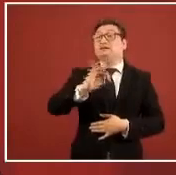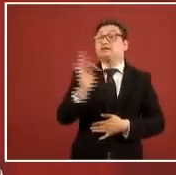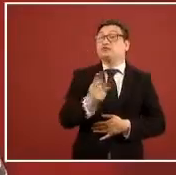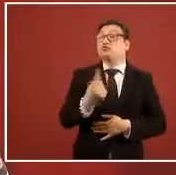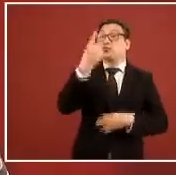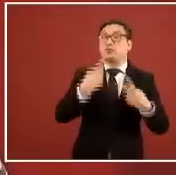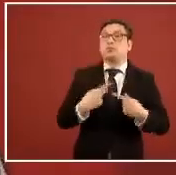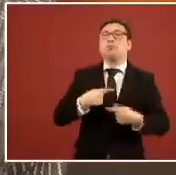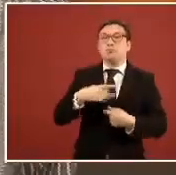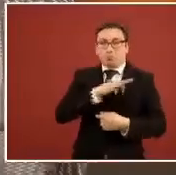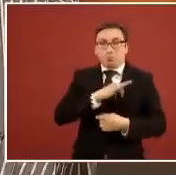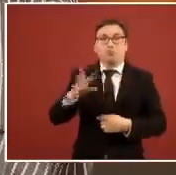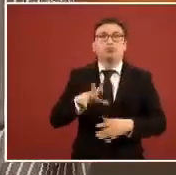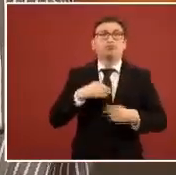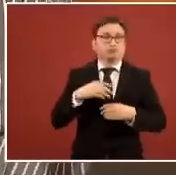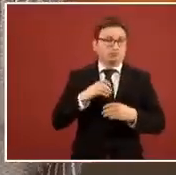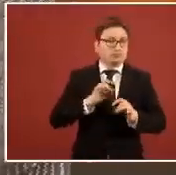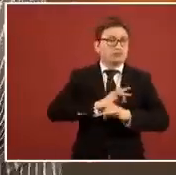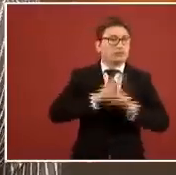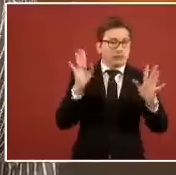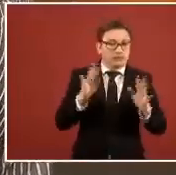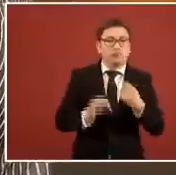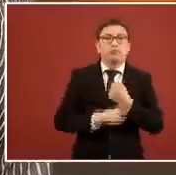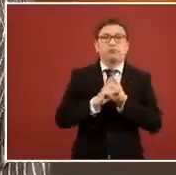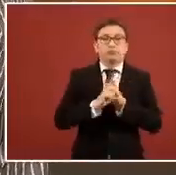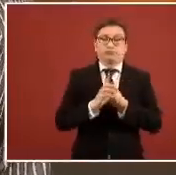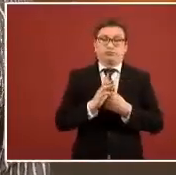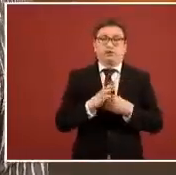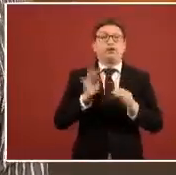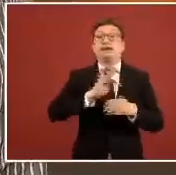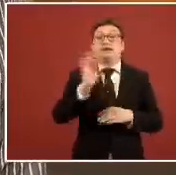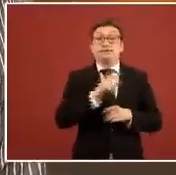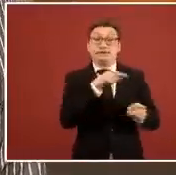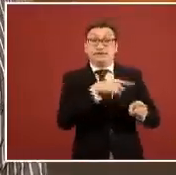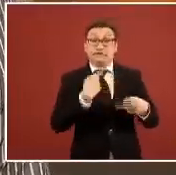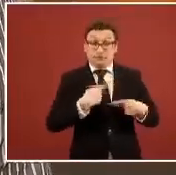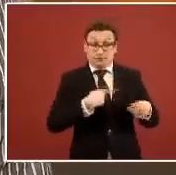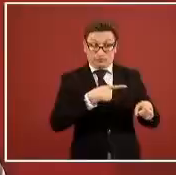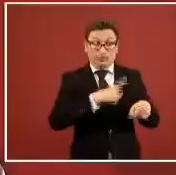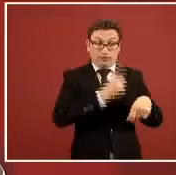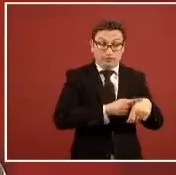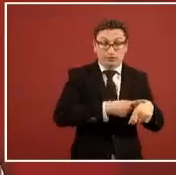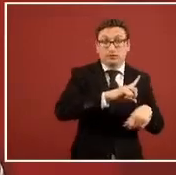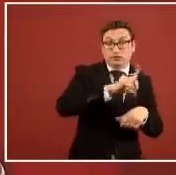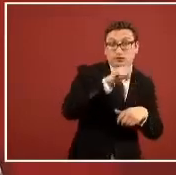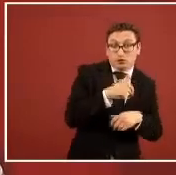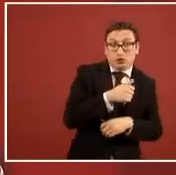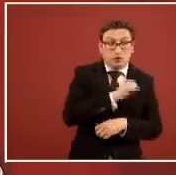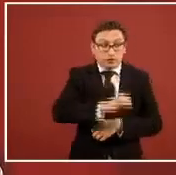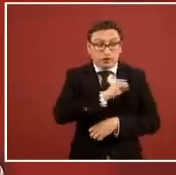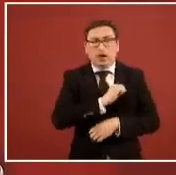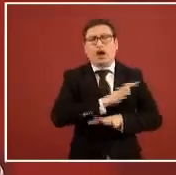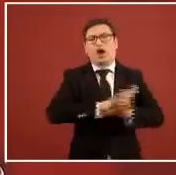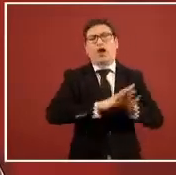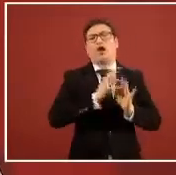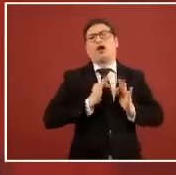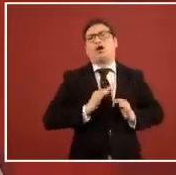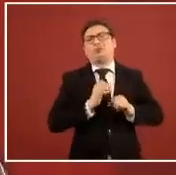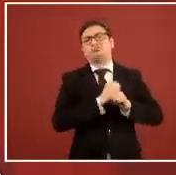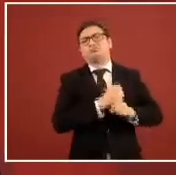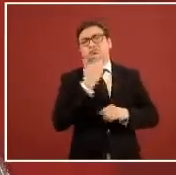riesgo de infectar, excepto que sea una persona que ya se ha restablecido de la enfermedad. Entonces, estas son las medidas de